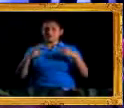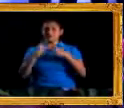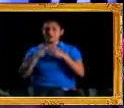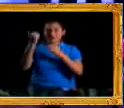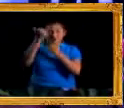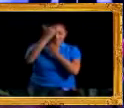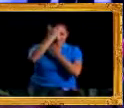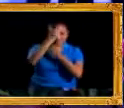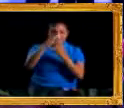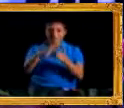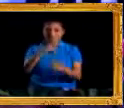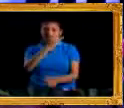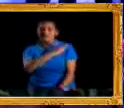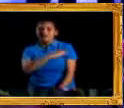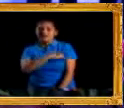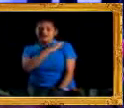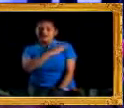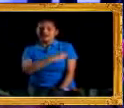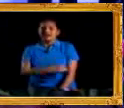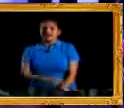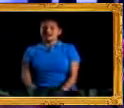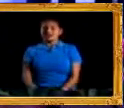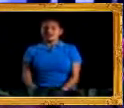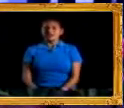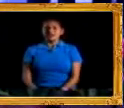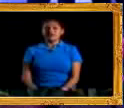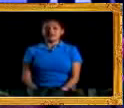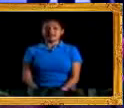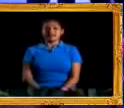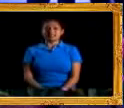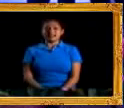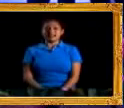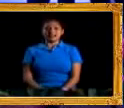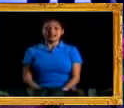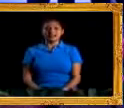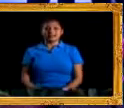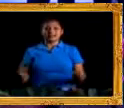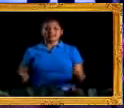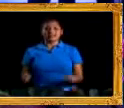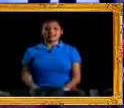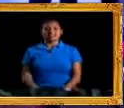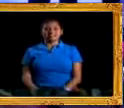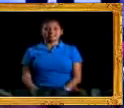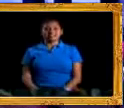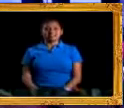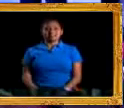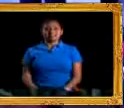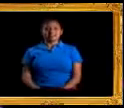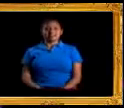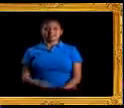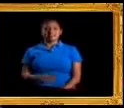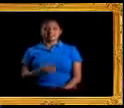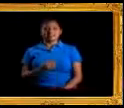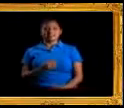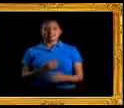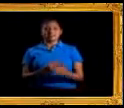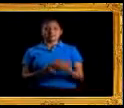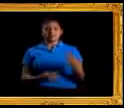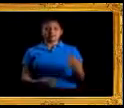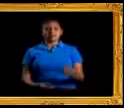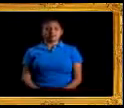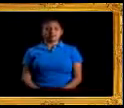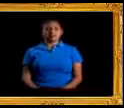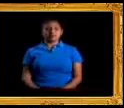la misericordia del Señor va a alcanzar a aquel que no lo ha conocido. Va a alcanzar a aquel que